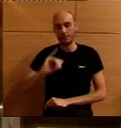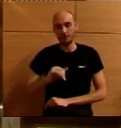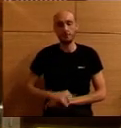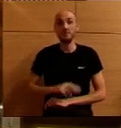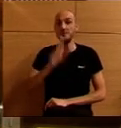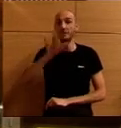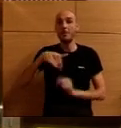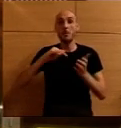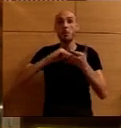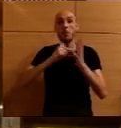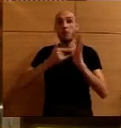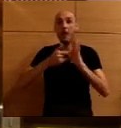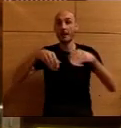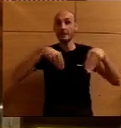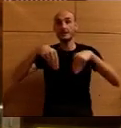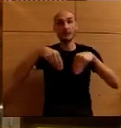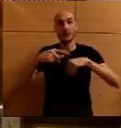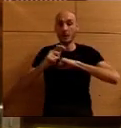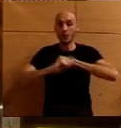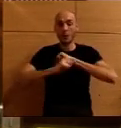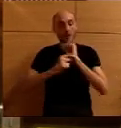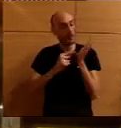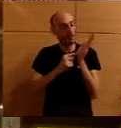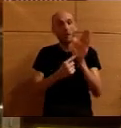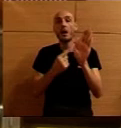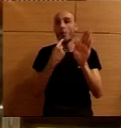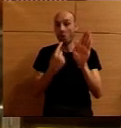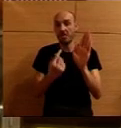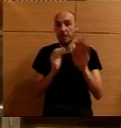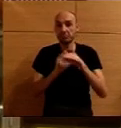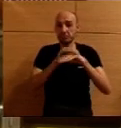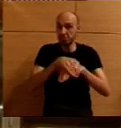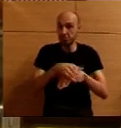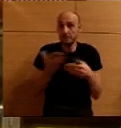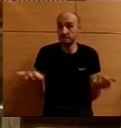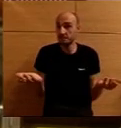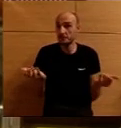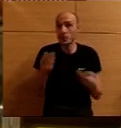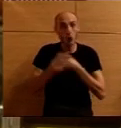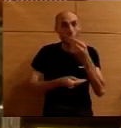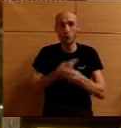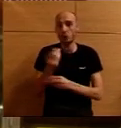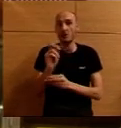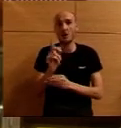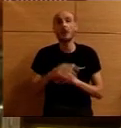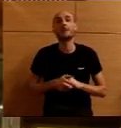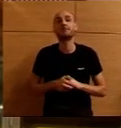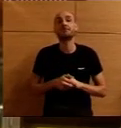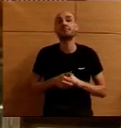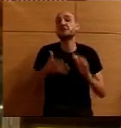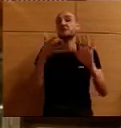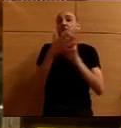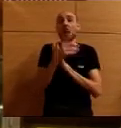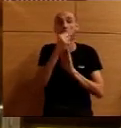pla estratègic i que no se fa. Però el que està clar és que no hi ha